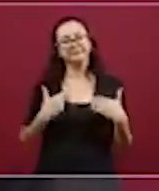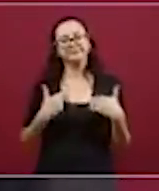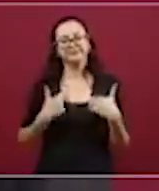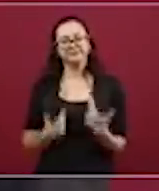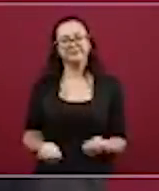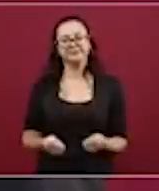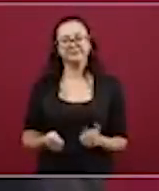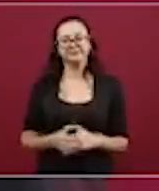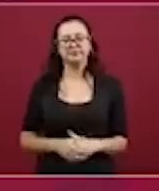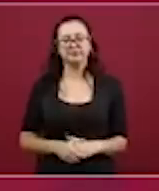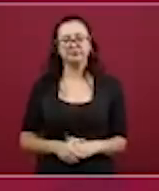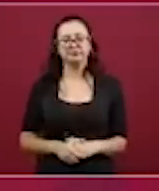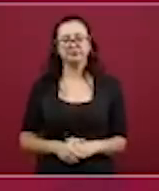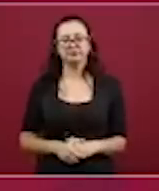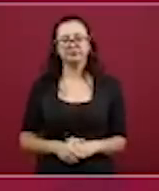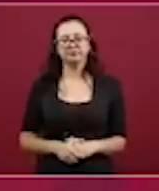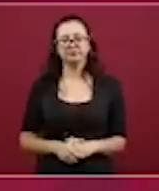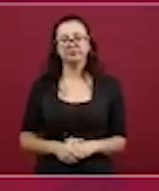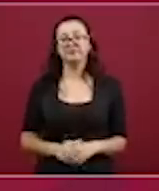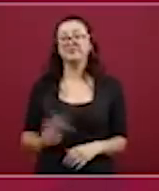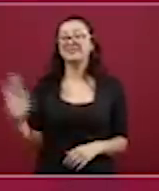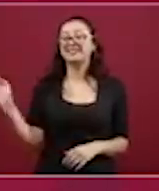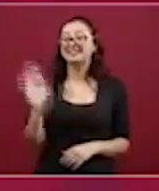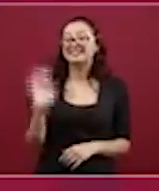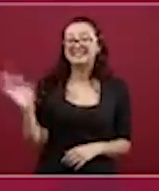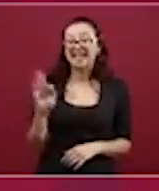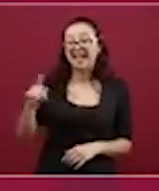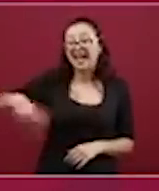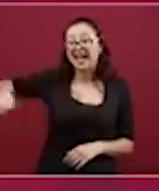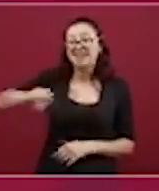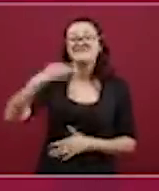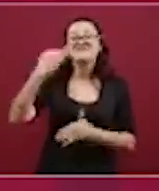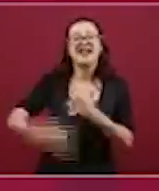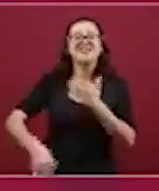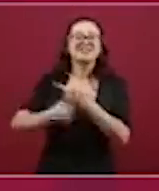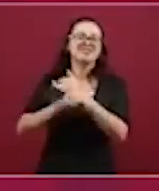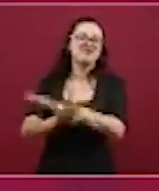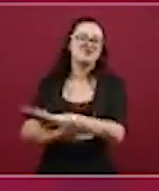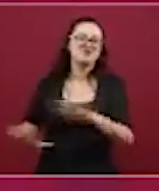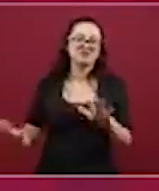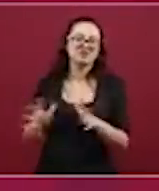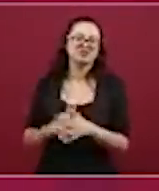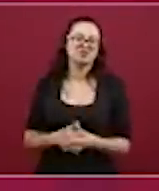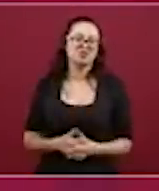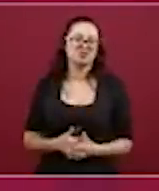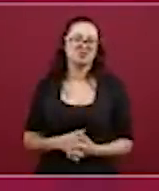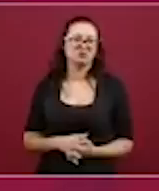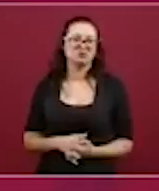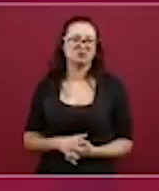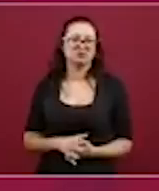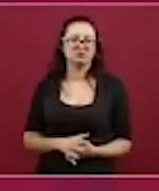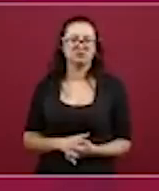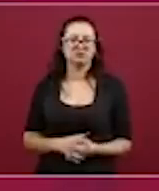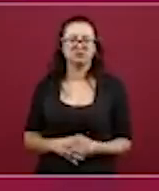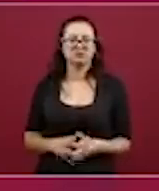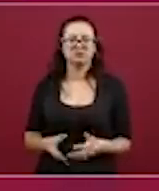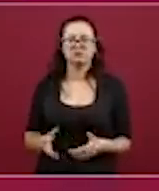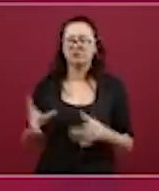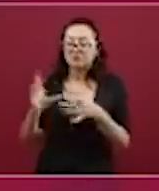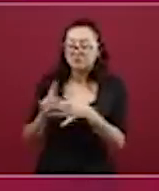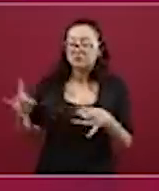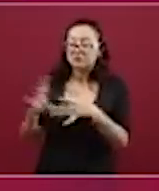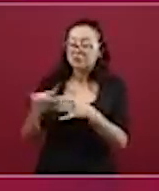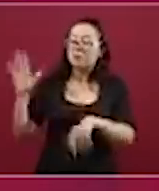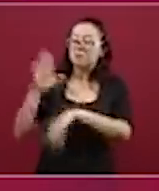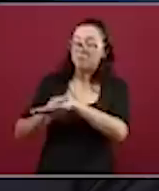Y puede ser que sea desinformación, que les haga falta que se les